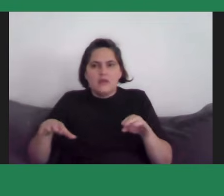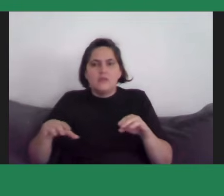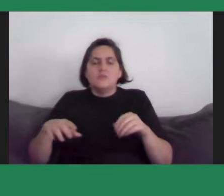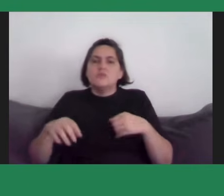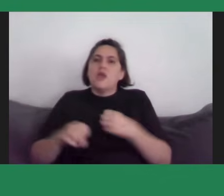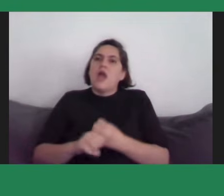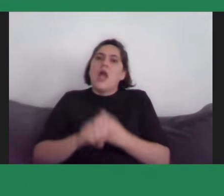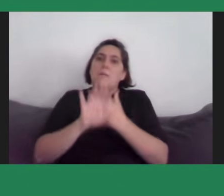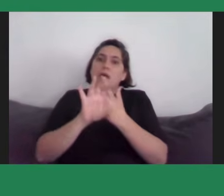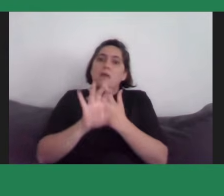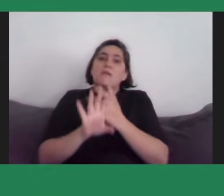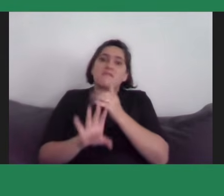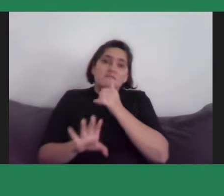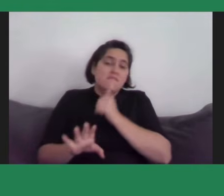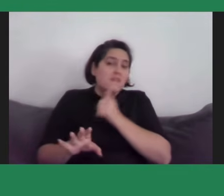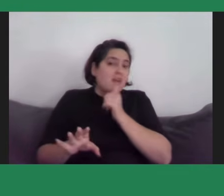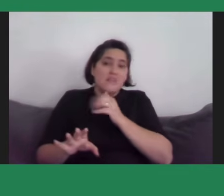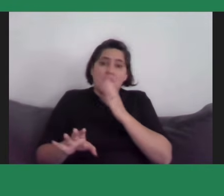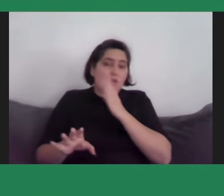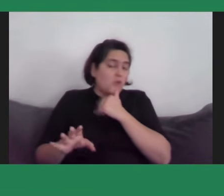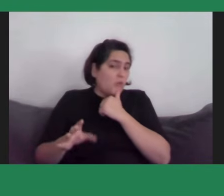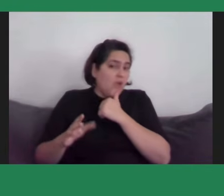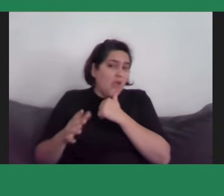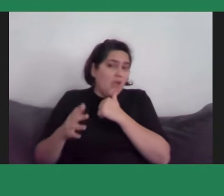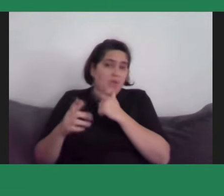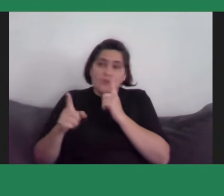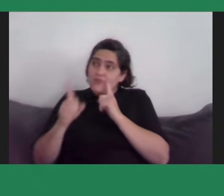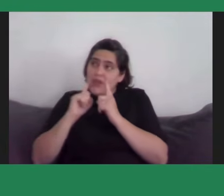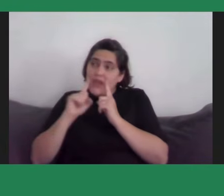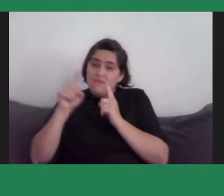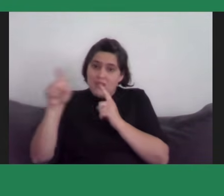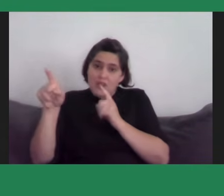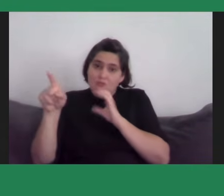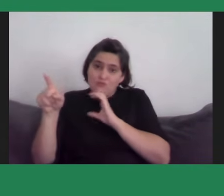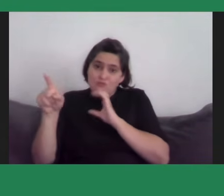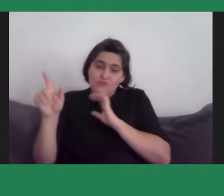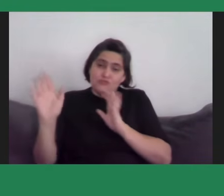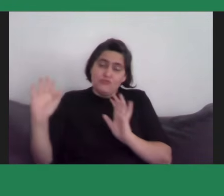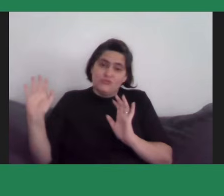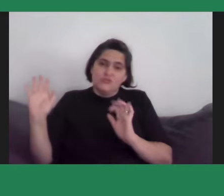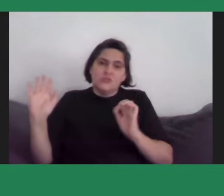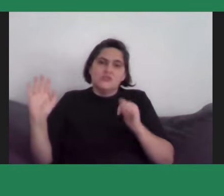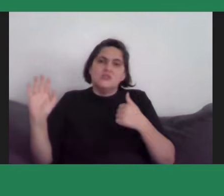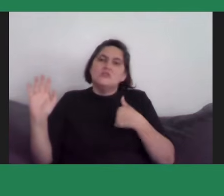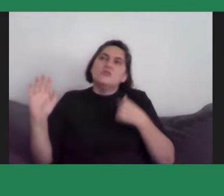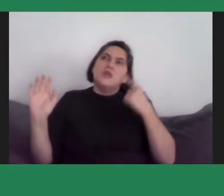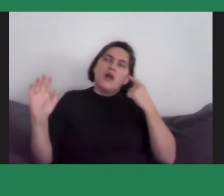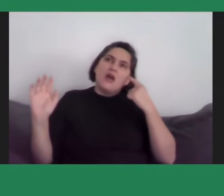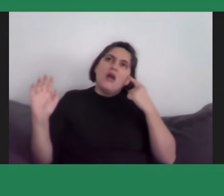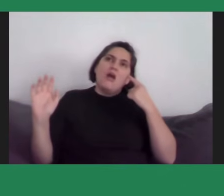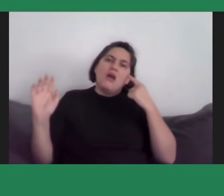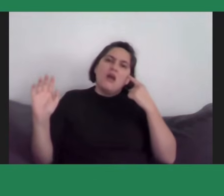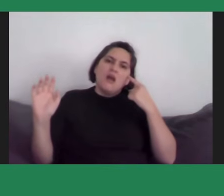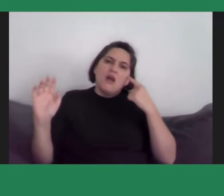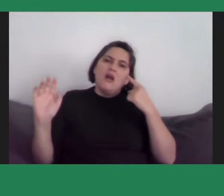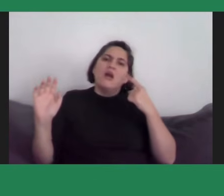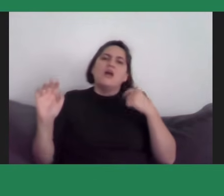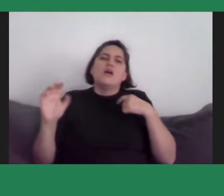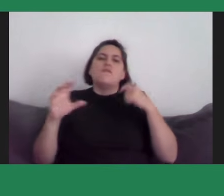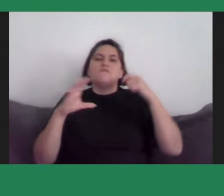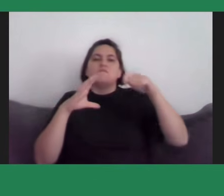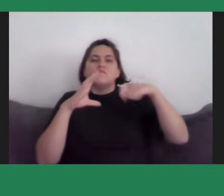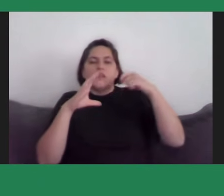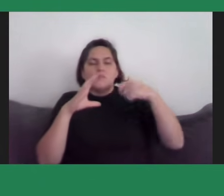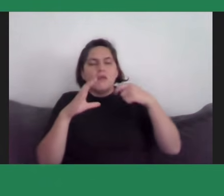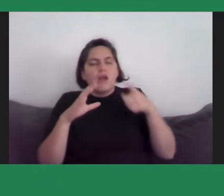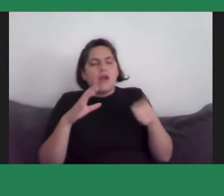hay una evaluación final, sino que en las mejores manos significa que se hizo la segunda etapa, que es filmarse aplicando el test